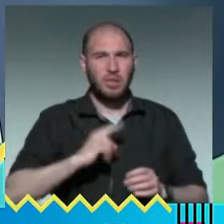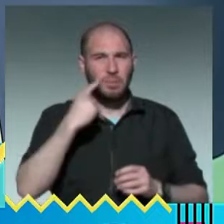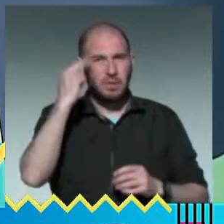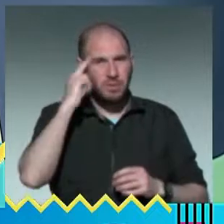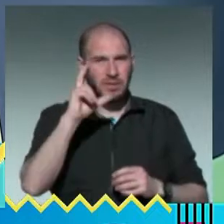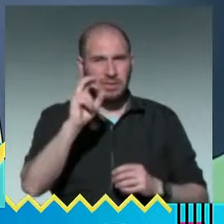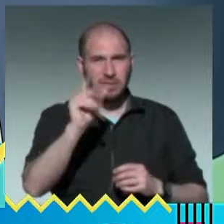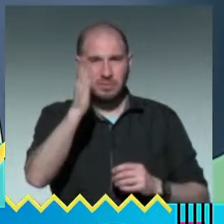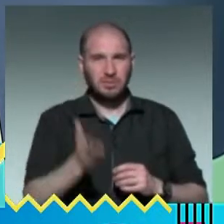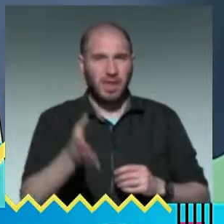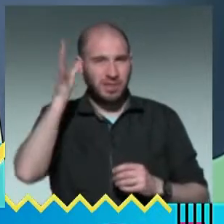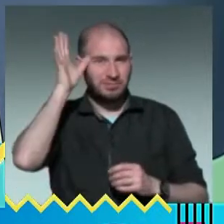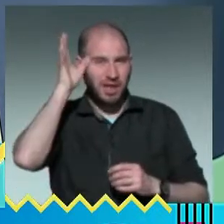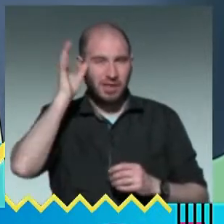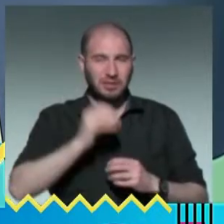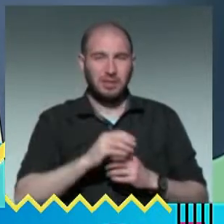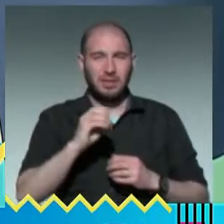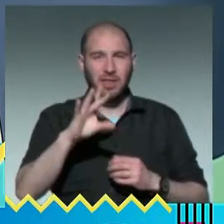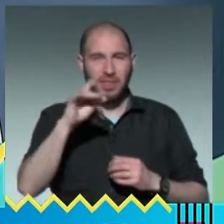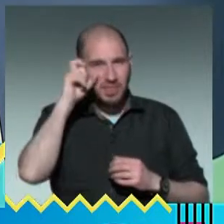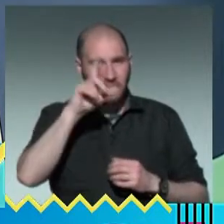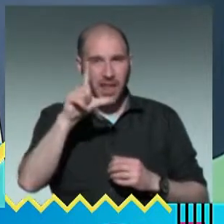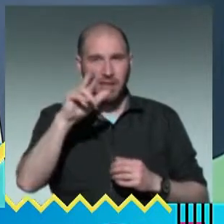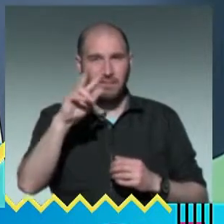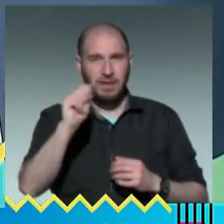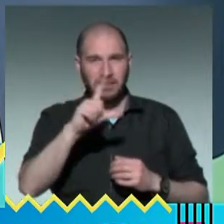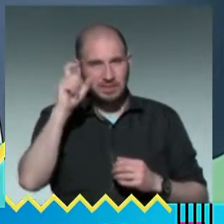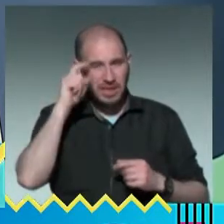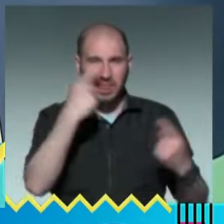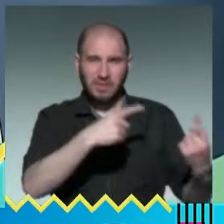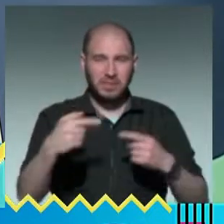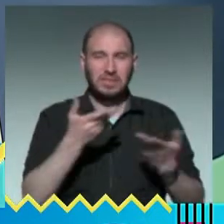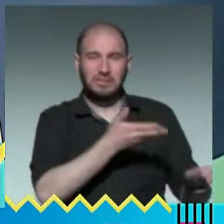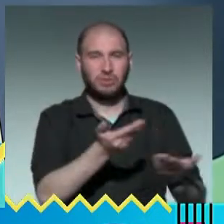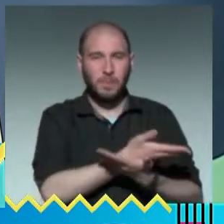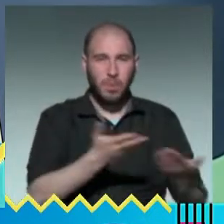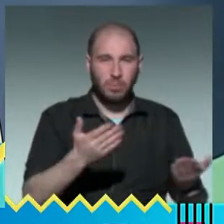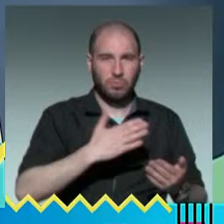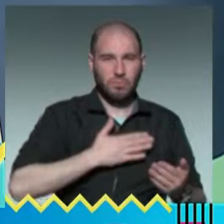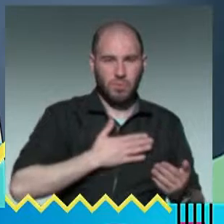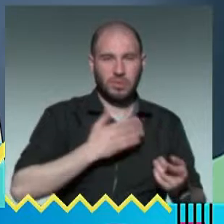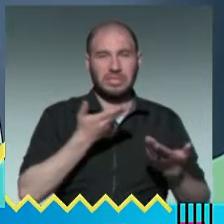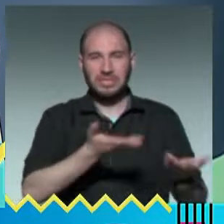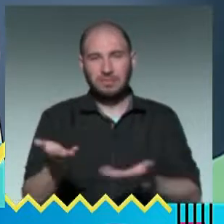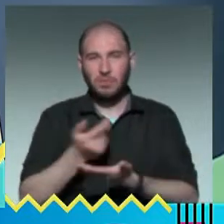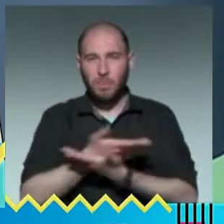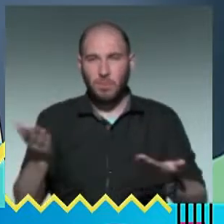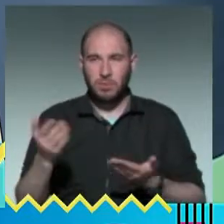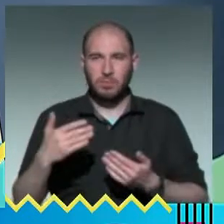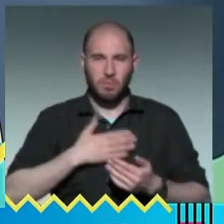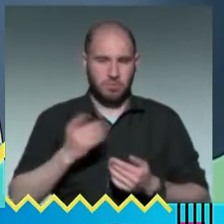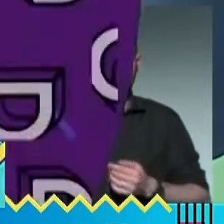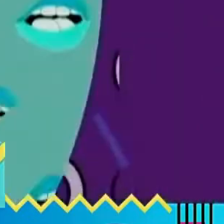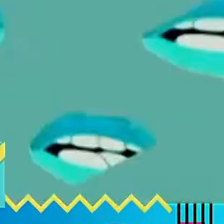30, cuando un italiano llamado Del Valle distingue entre servicios públicos propios y servicios públicos impropios.